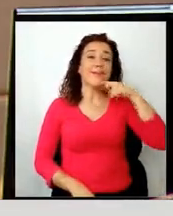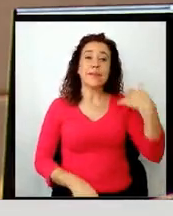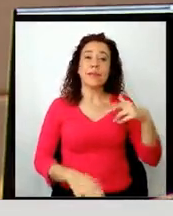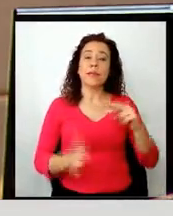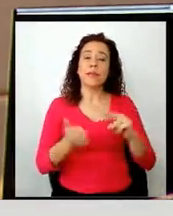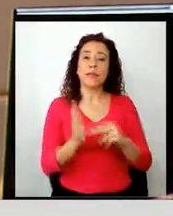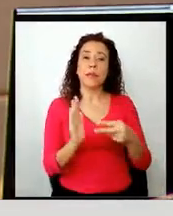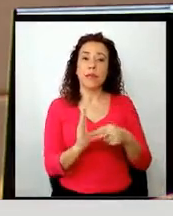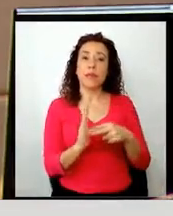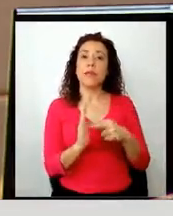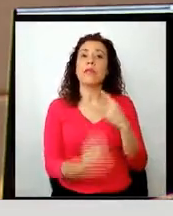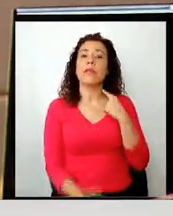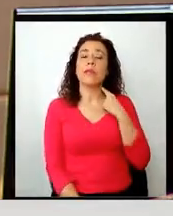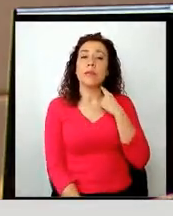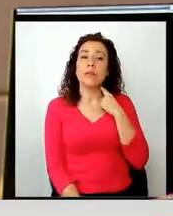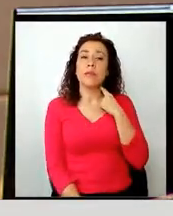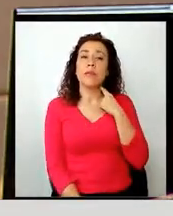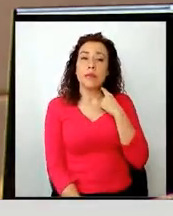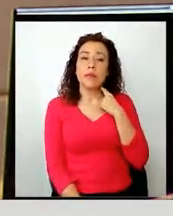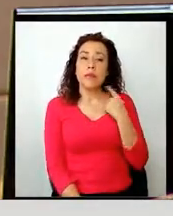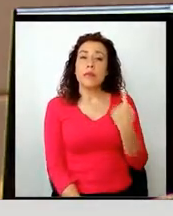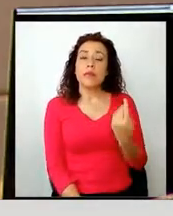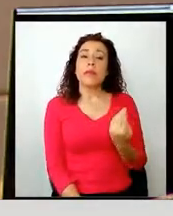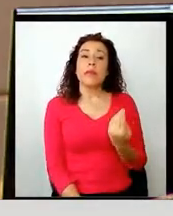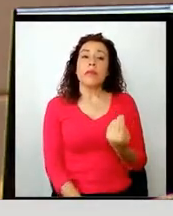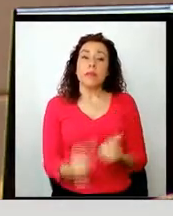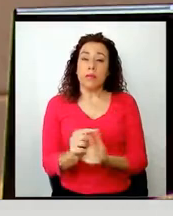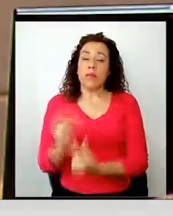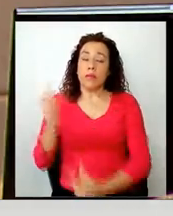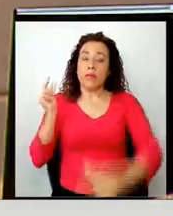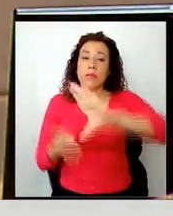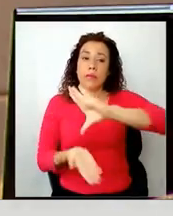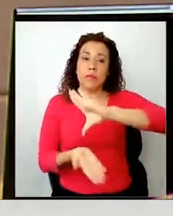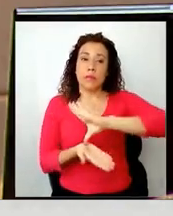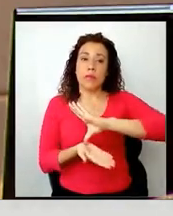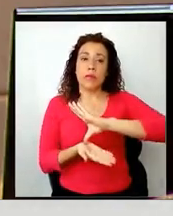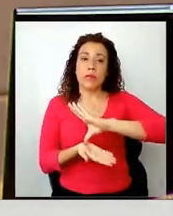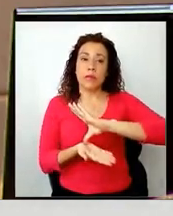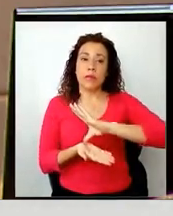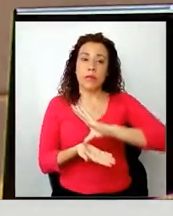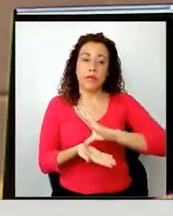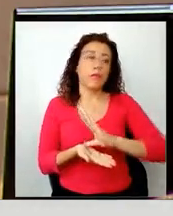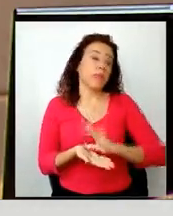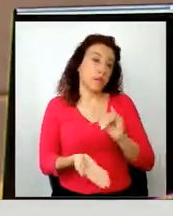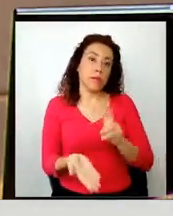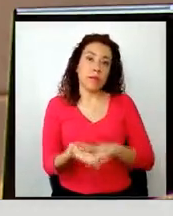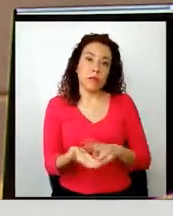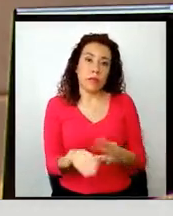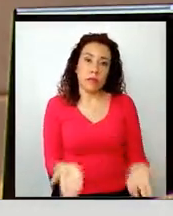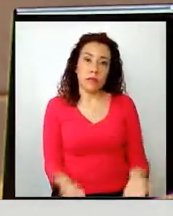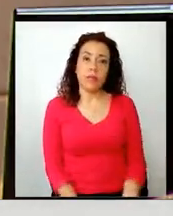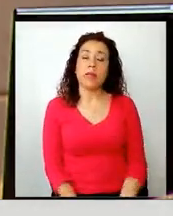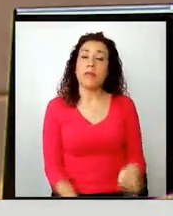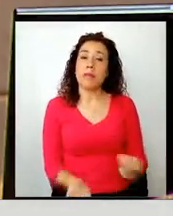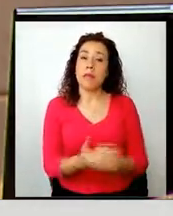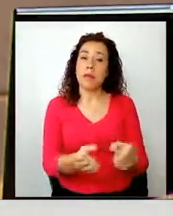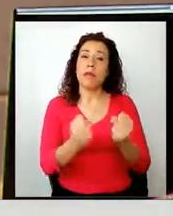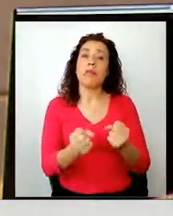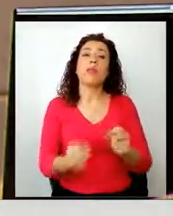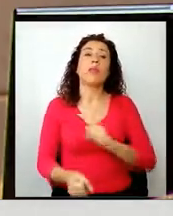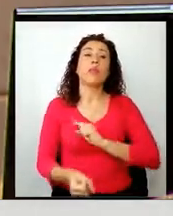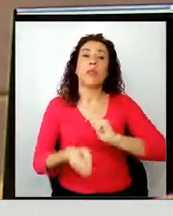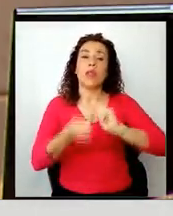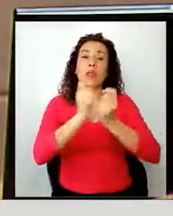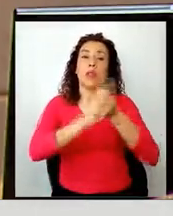gran parte del país es algo que no podemos negar se ha intensificado debido al cambio climático la falta de